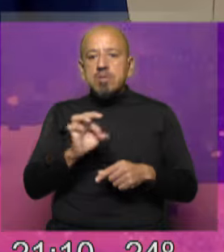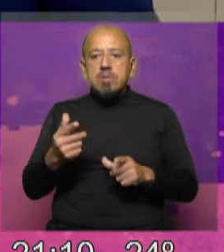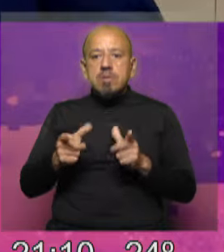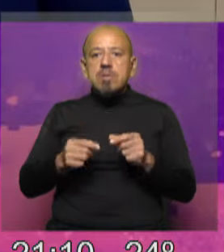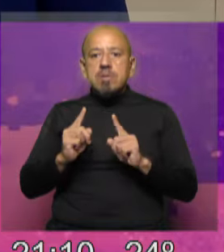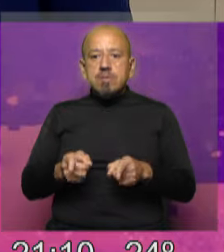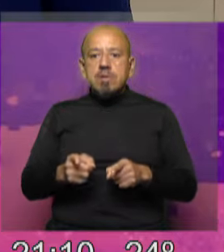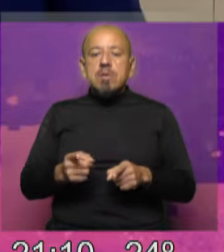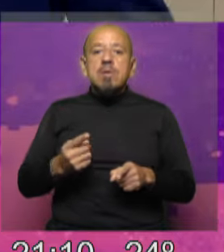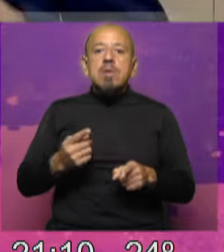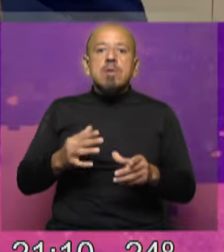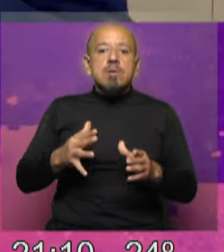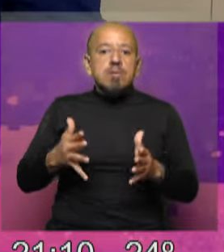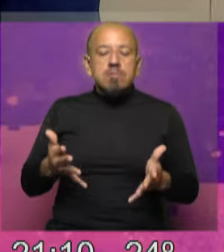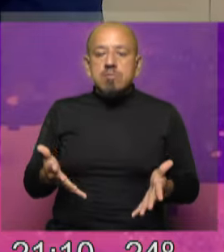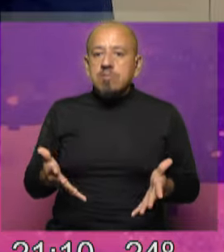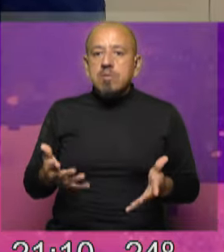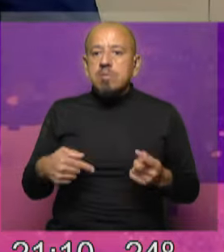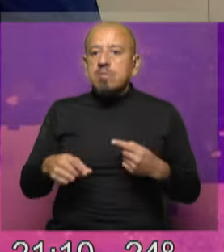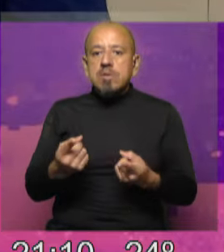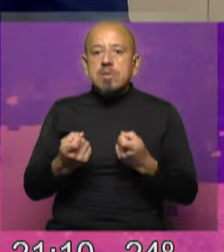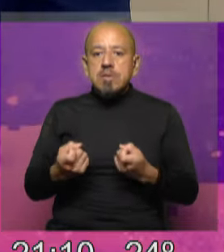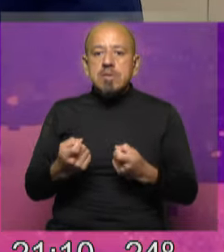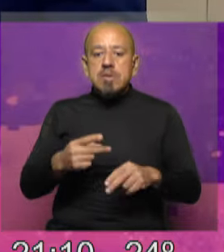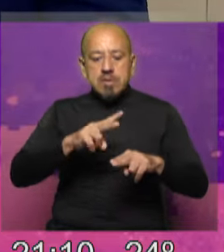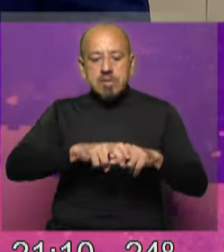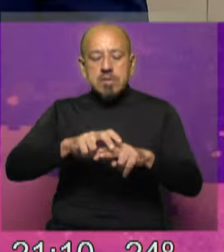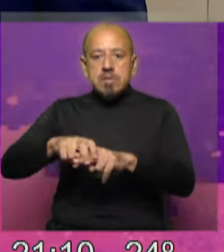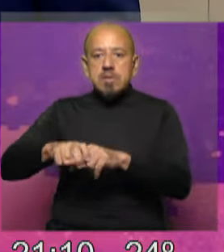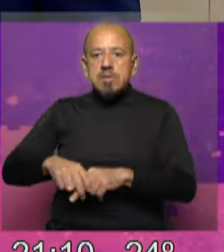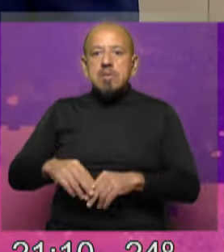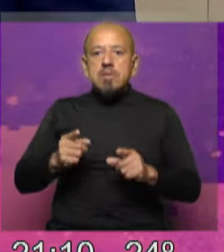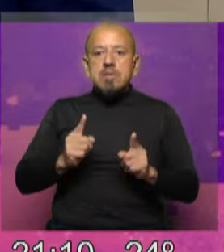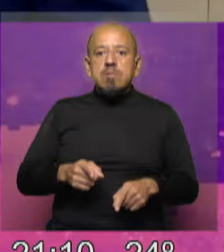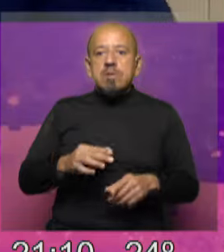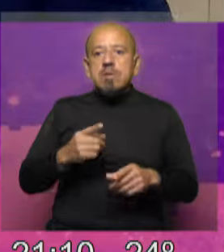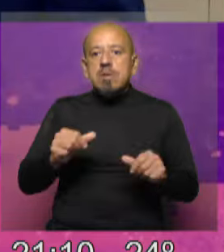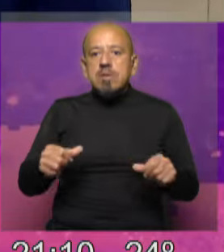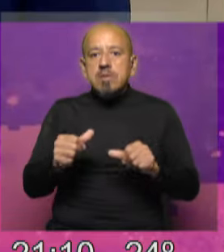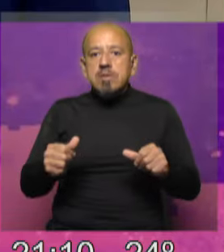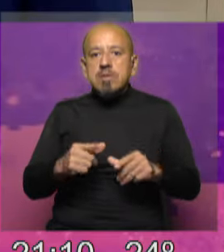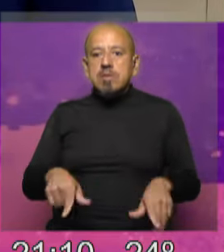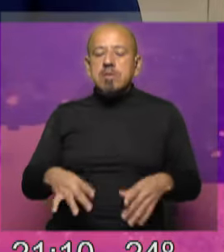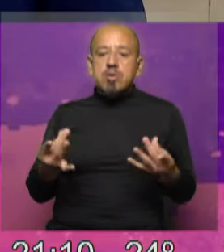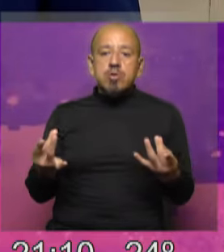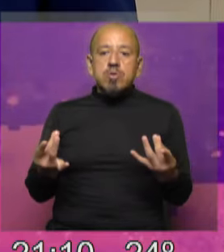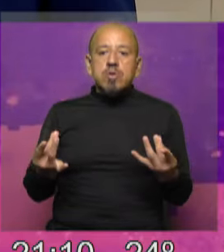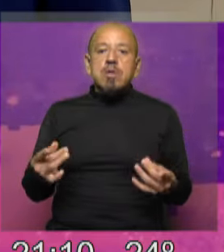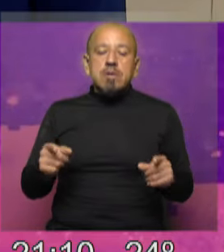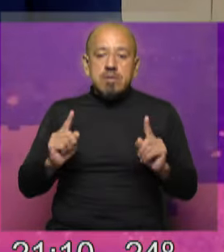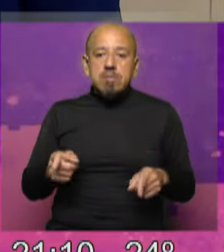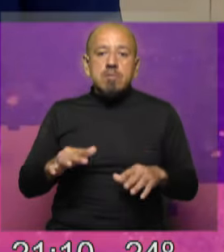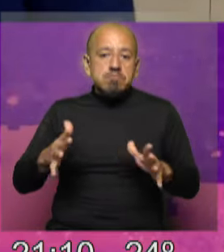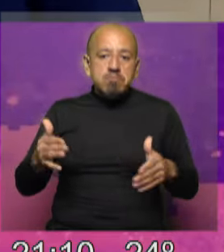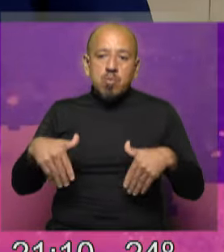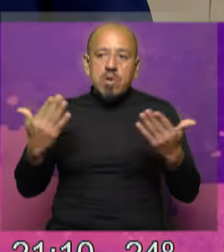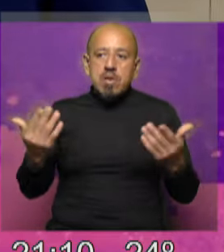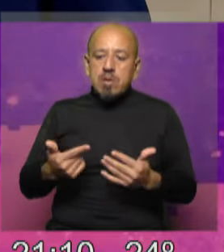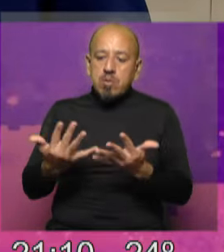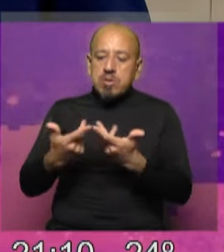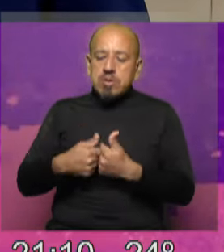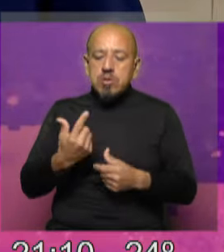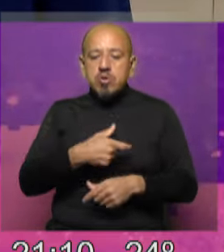quiere. Y si tiene precisas sillas, las tiene. Y si quiere retirar las sillas y, por ejemplo, hacer yoga, también se puede. Entonces, cualquier organización social